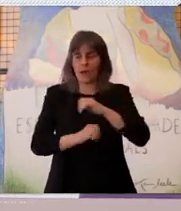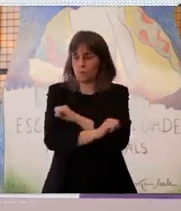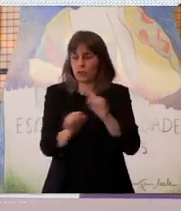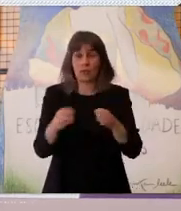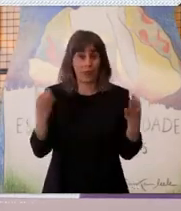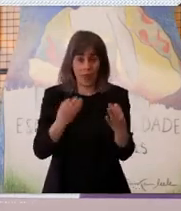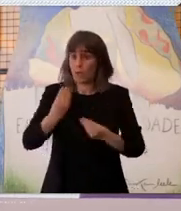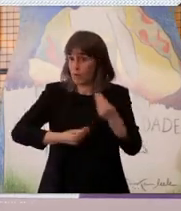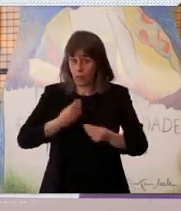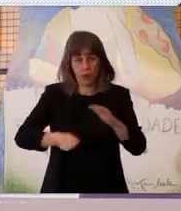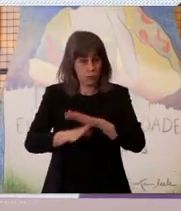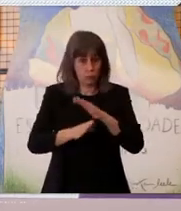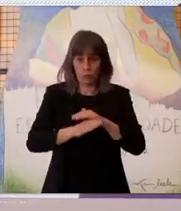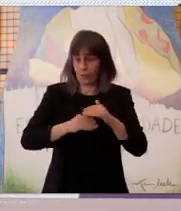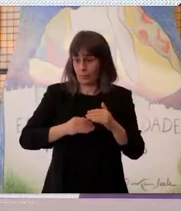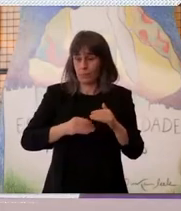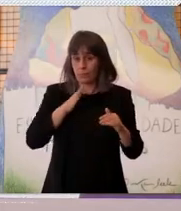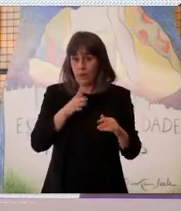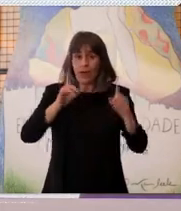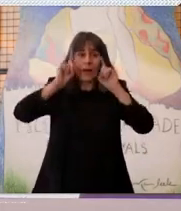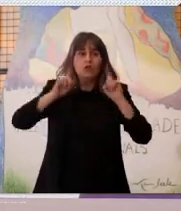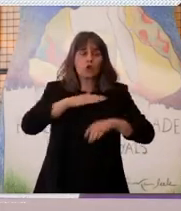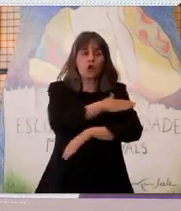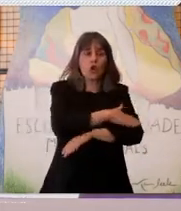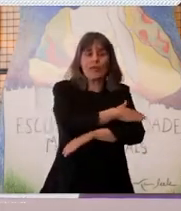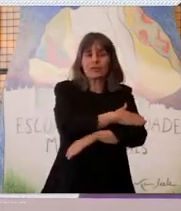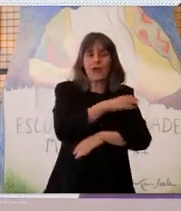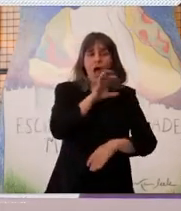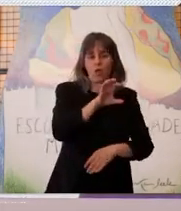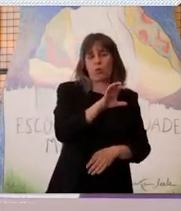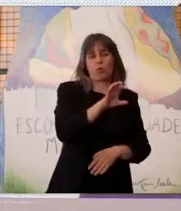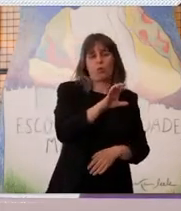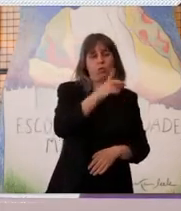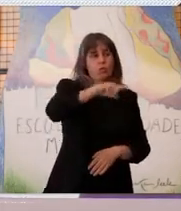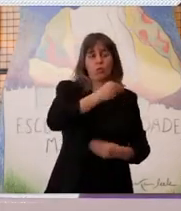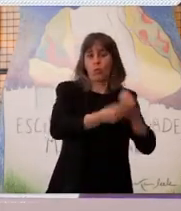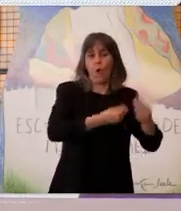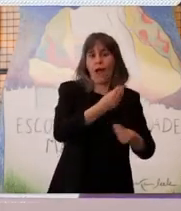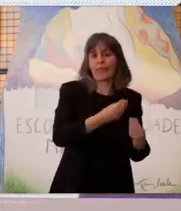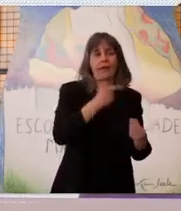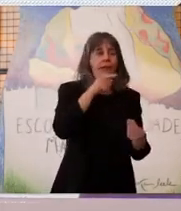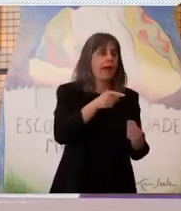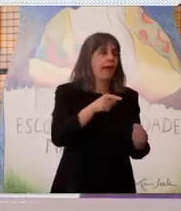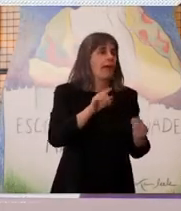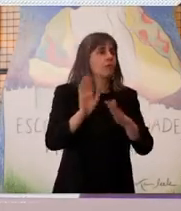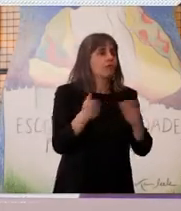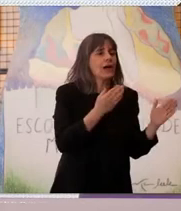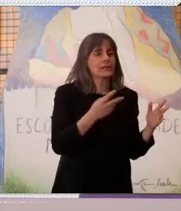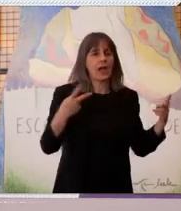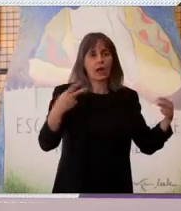hacerla y por tanto si no es el estado y estamos en una fase de bueno de recortes de